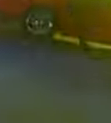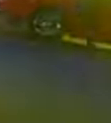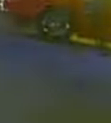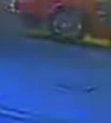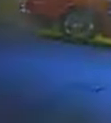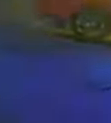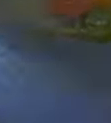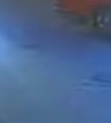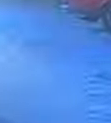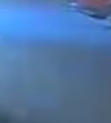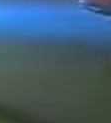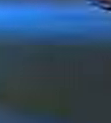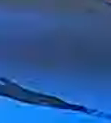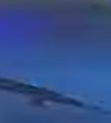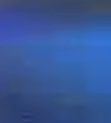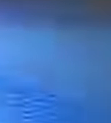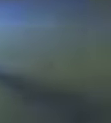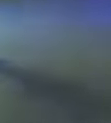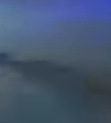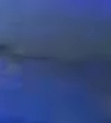Come and get it right now